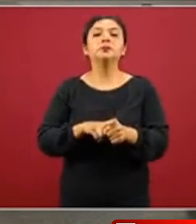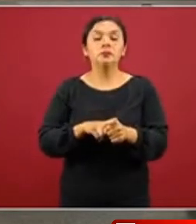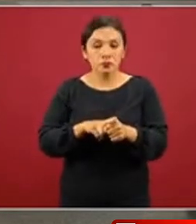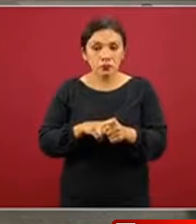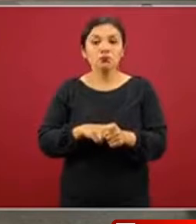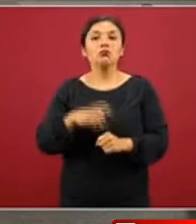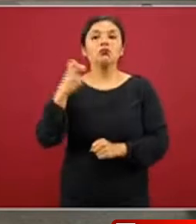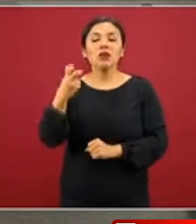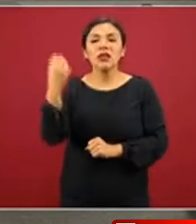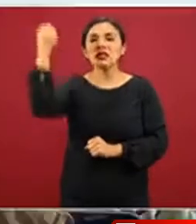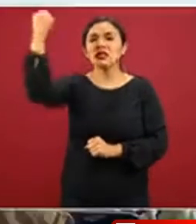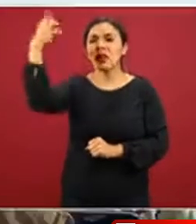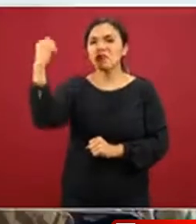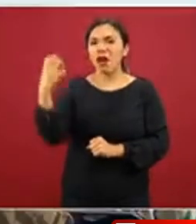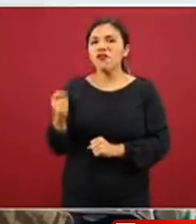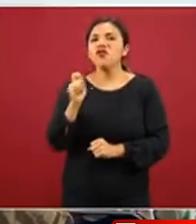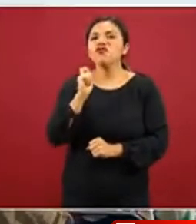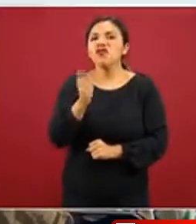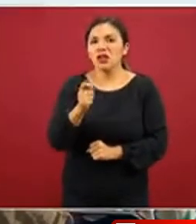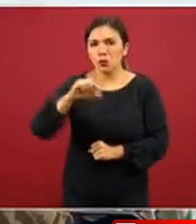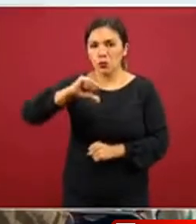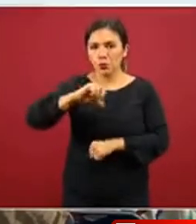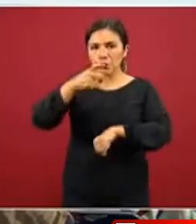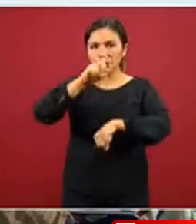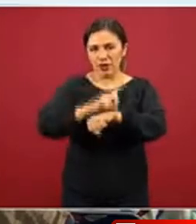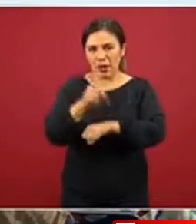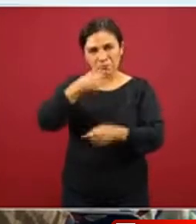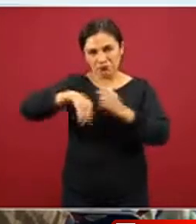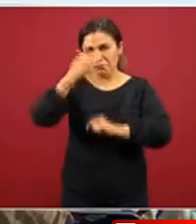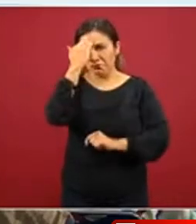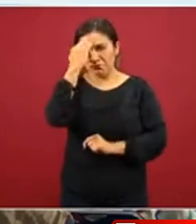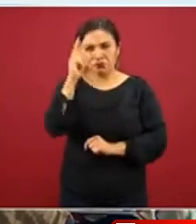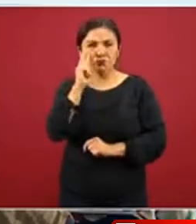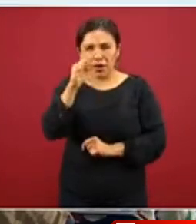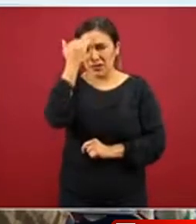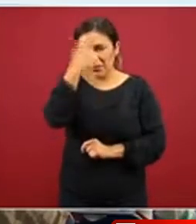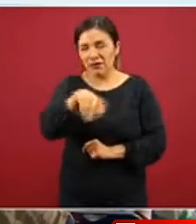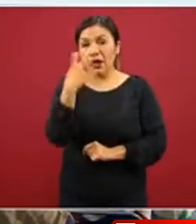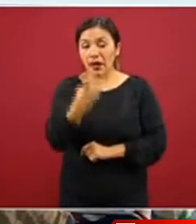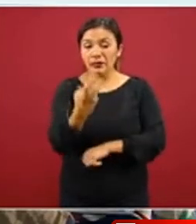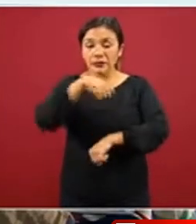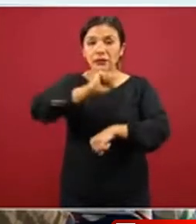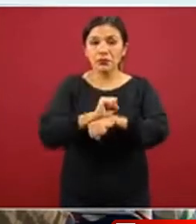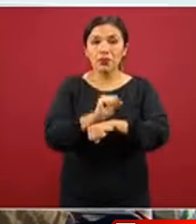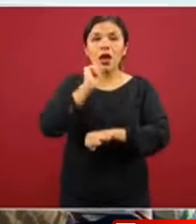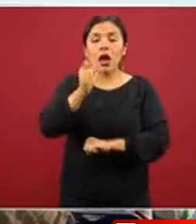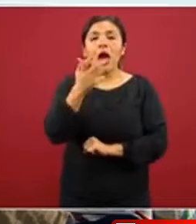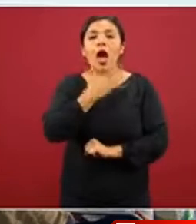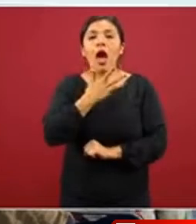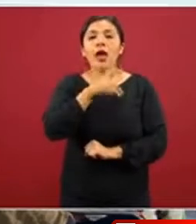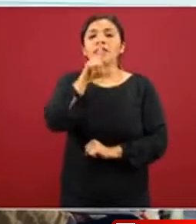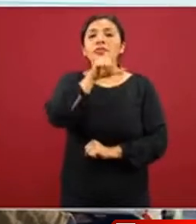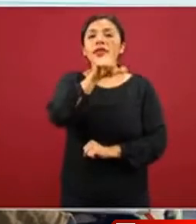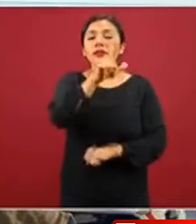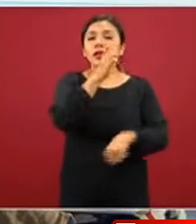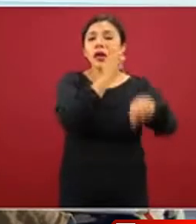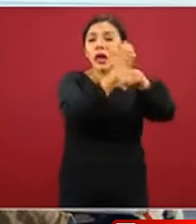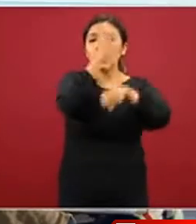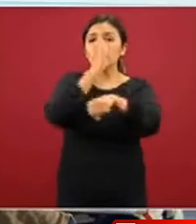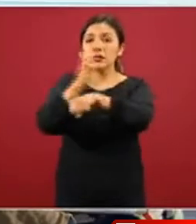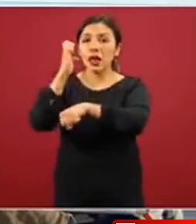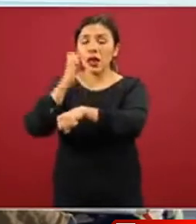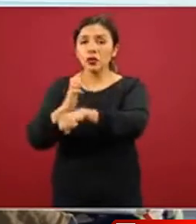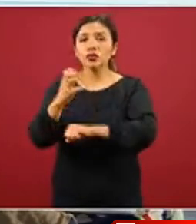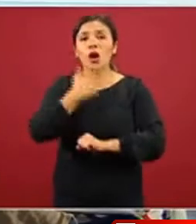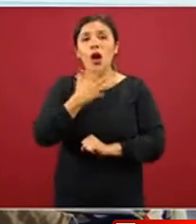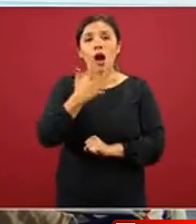nuestro semáforo de riesgo COVID rápidamente. Como ustedes ya lo saben, para esta semana son 17 las entidades